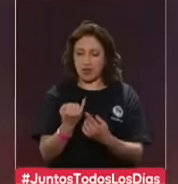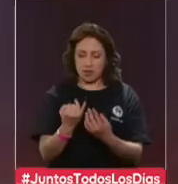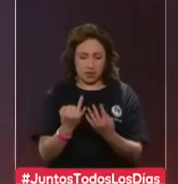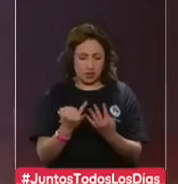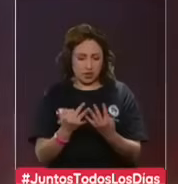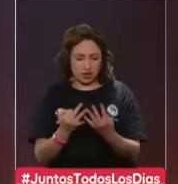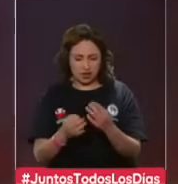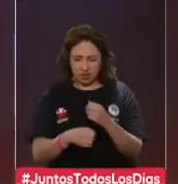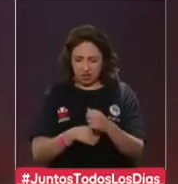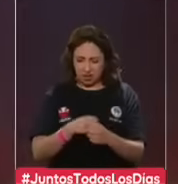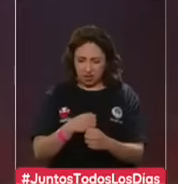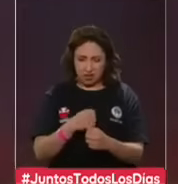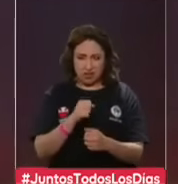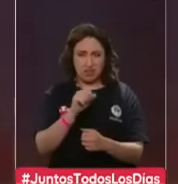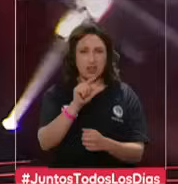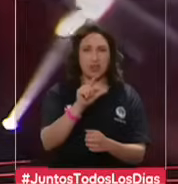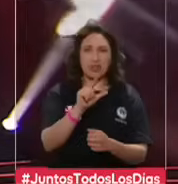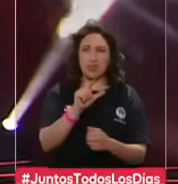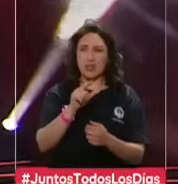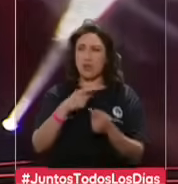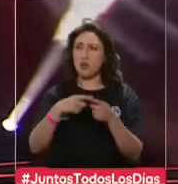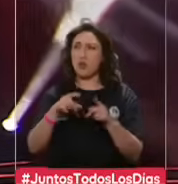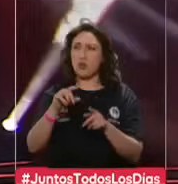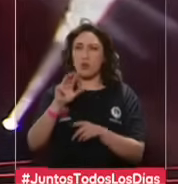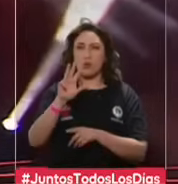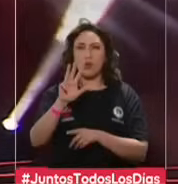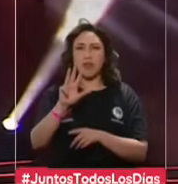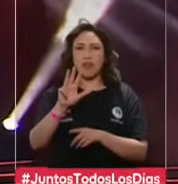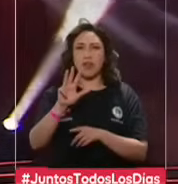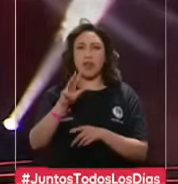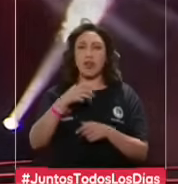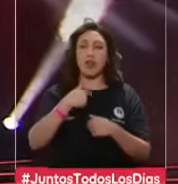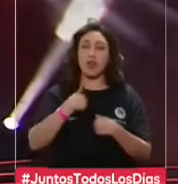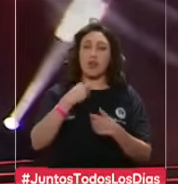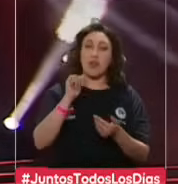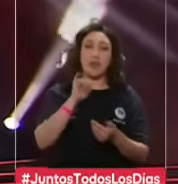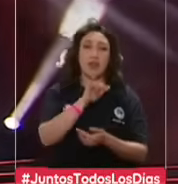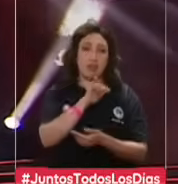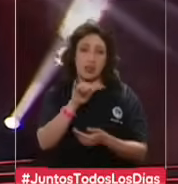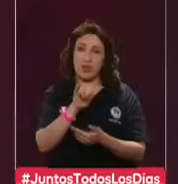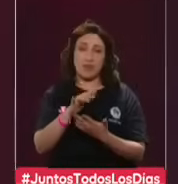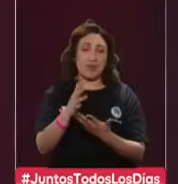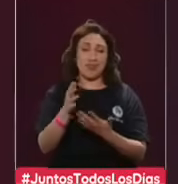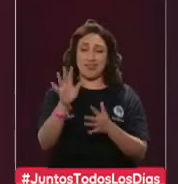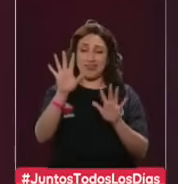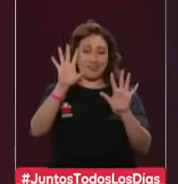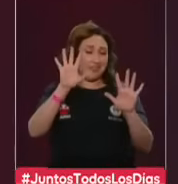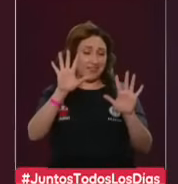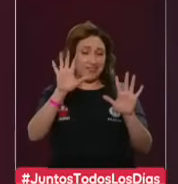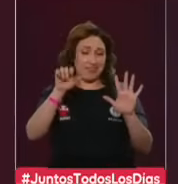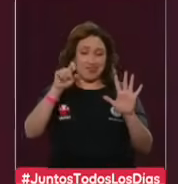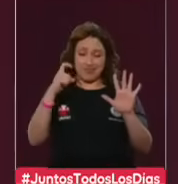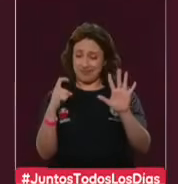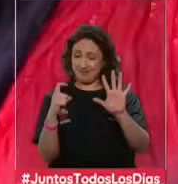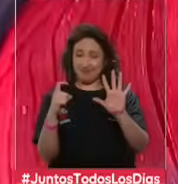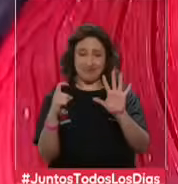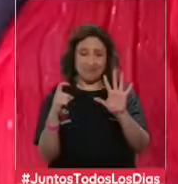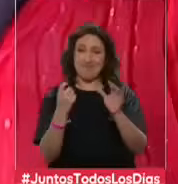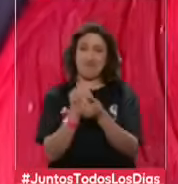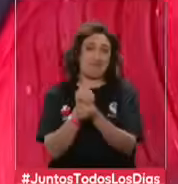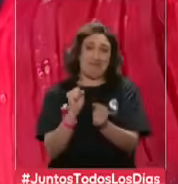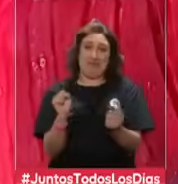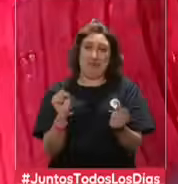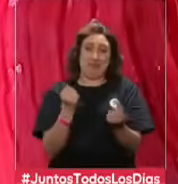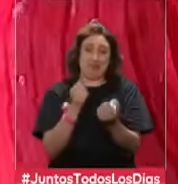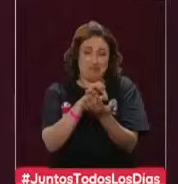y de 9 el otro, sí. Es que yo más de 5, bueno, no te puedo hacer con la mano. Entonces, me cuesta esa